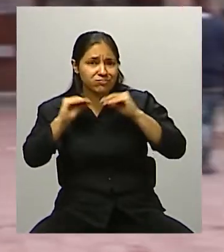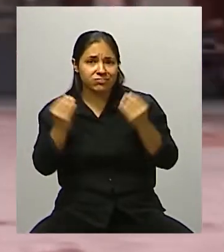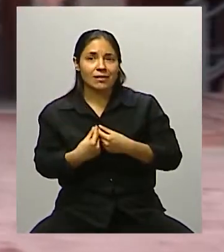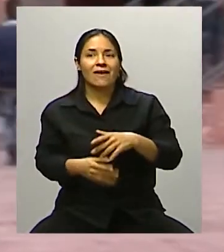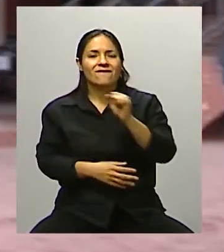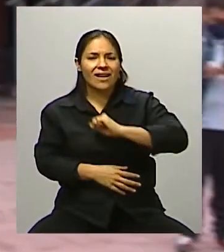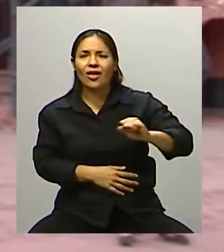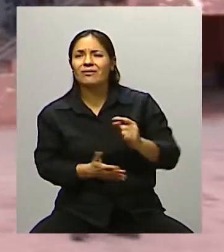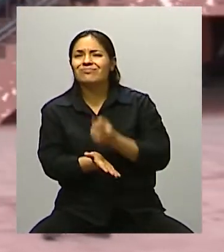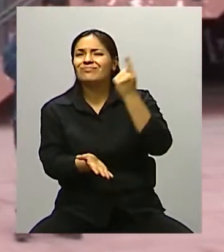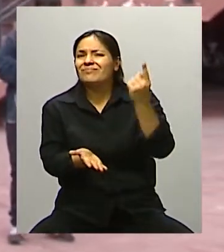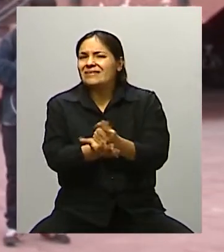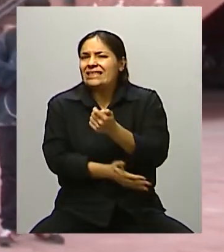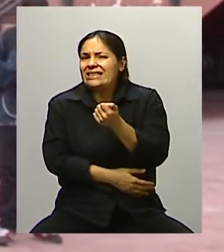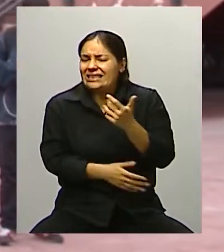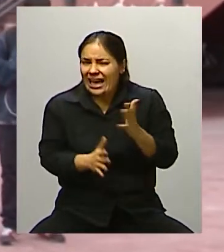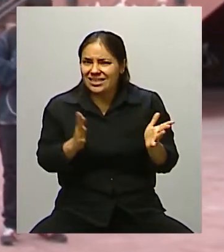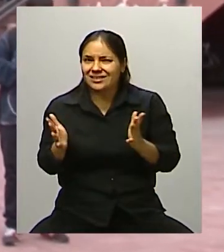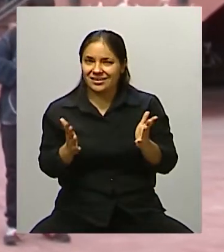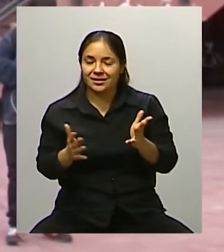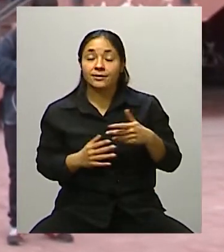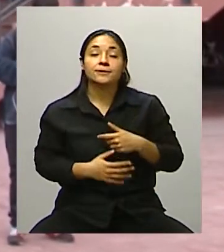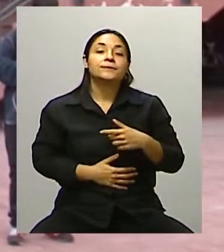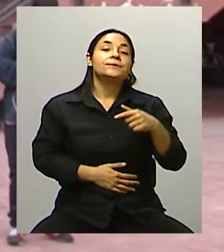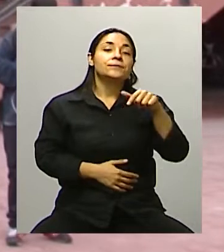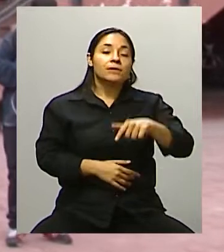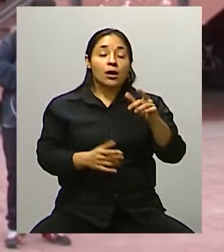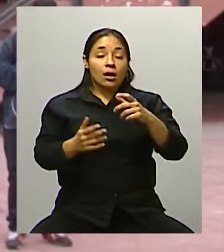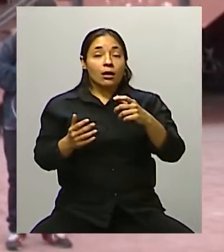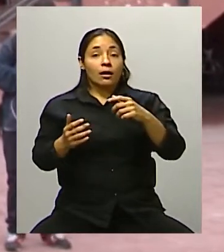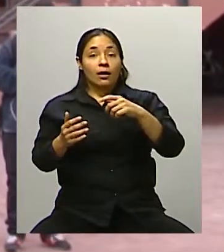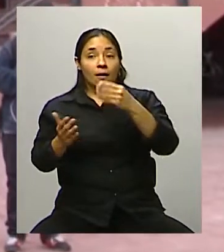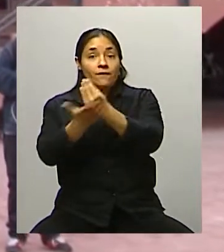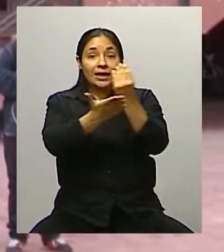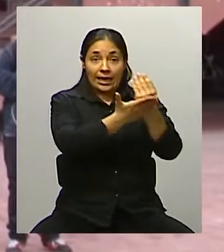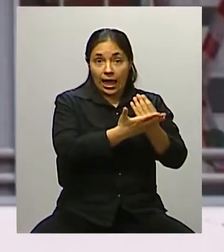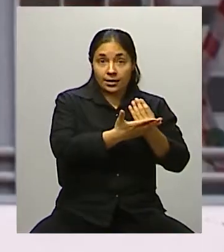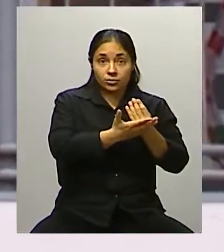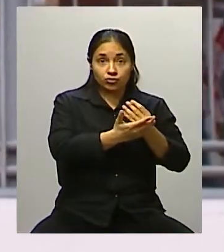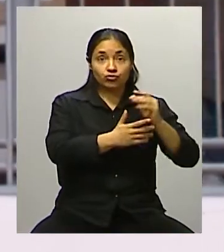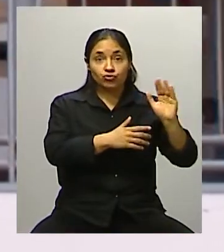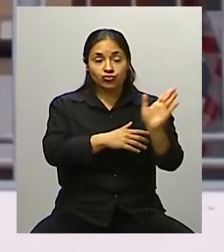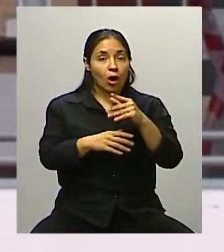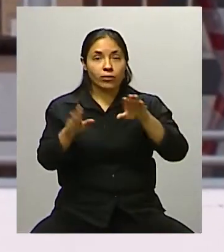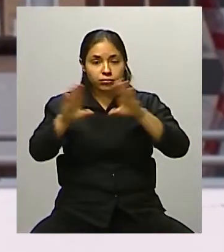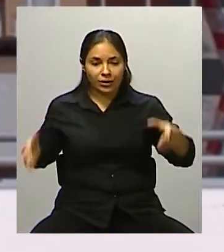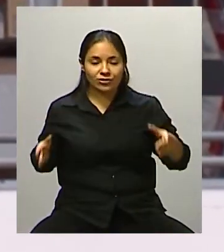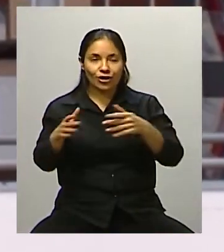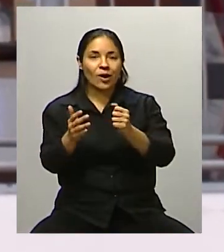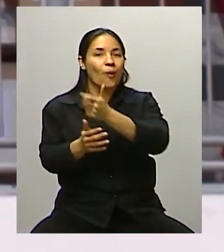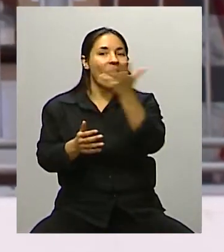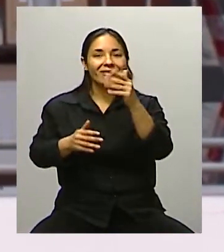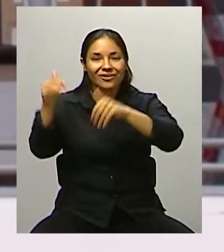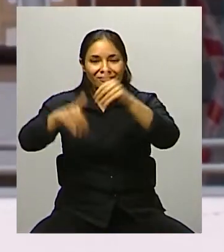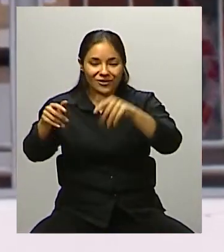eleccionario. Y luego todos los fiscales firman ese acta. Esa acta se hace con la cantidad